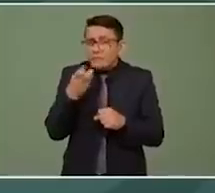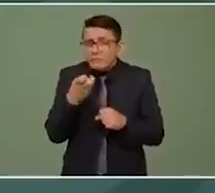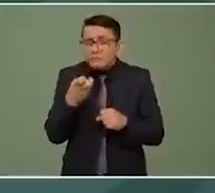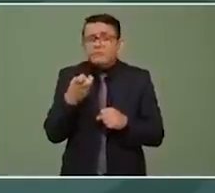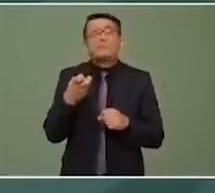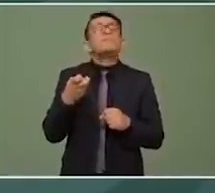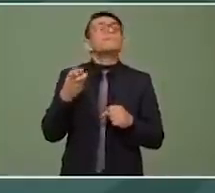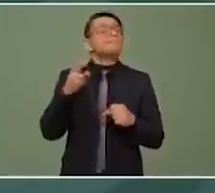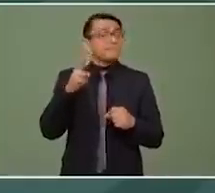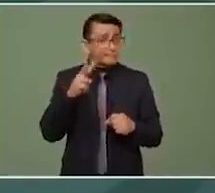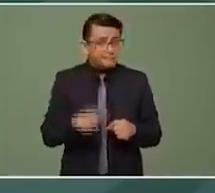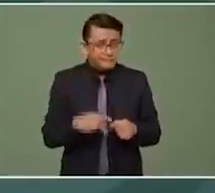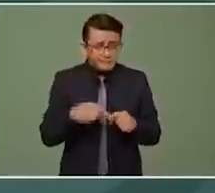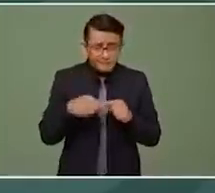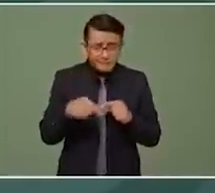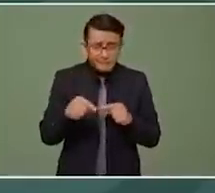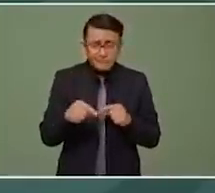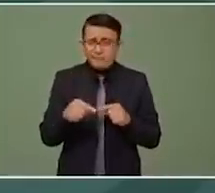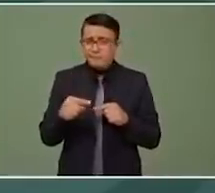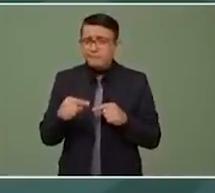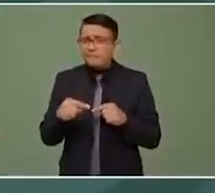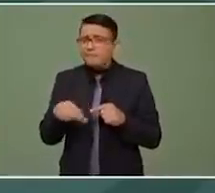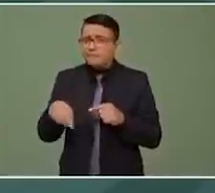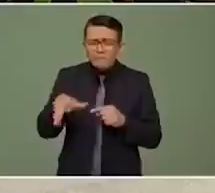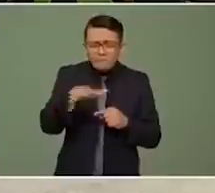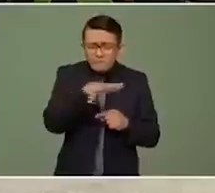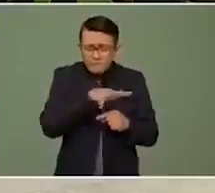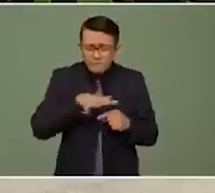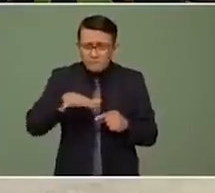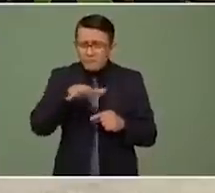grado que yo he sostenido